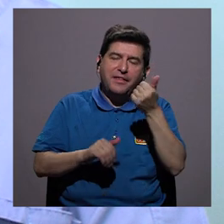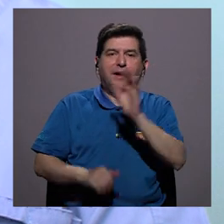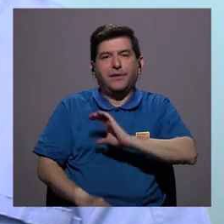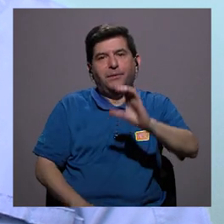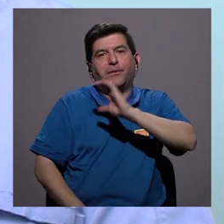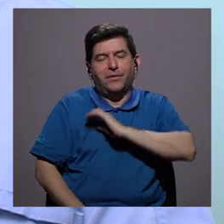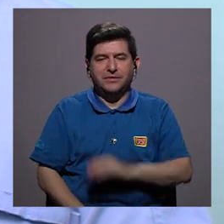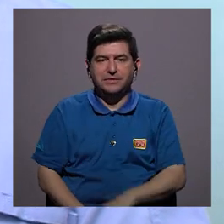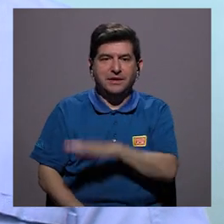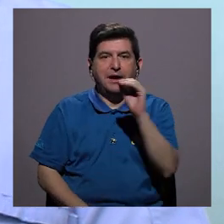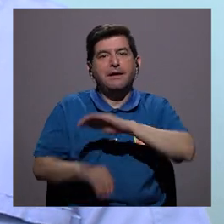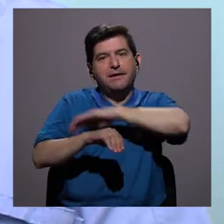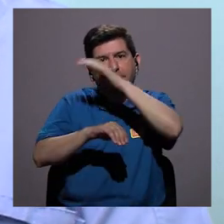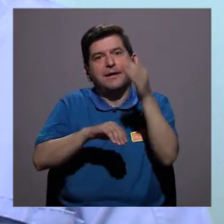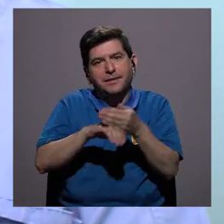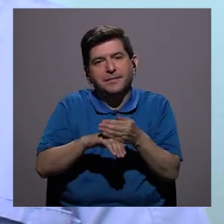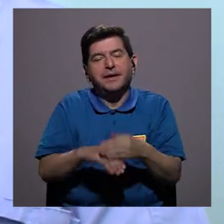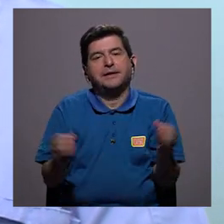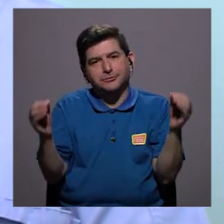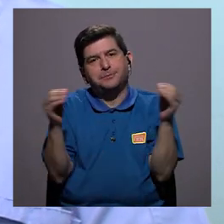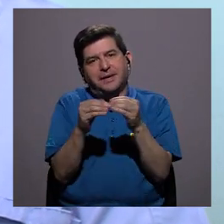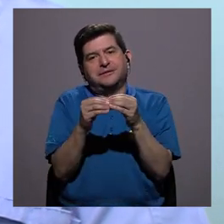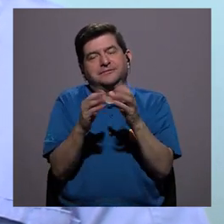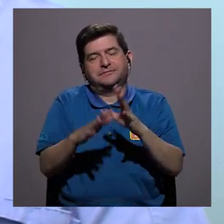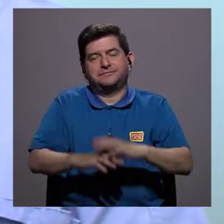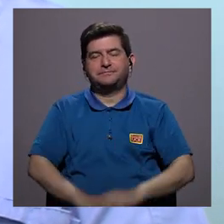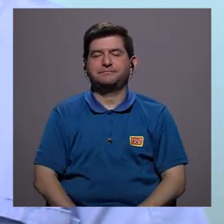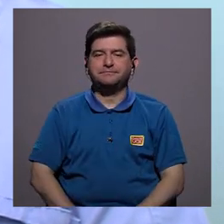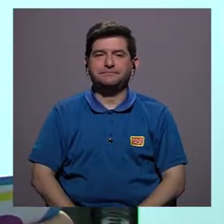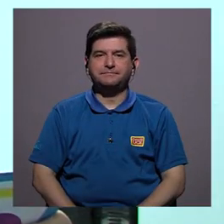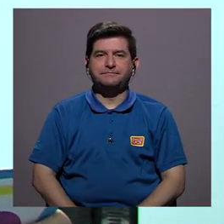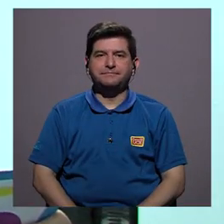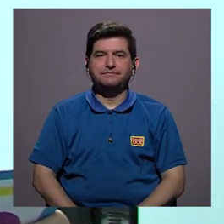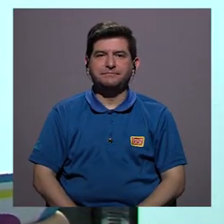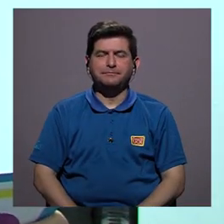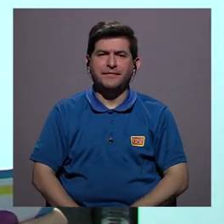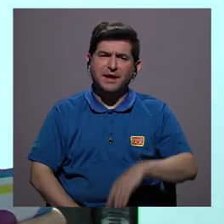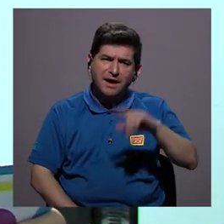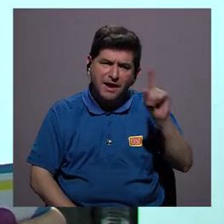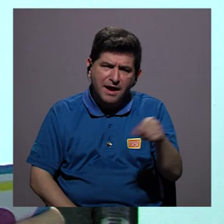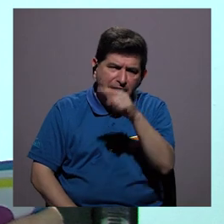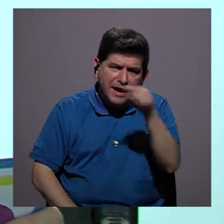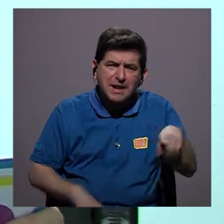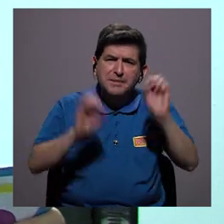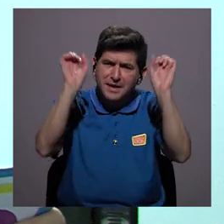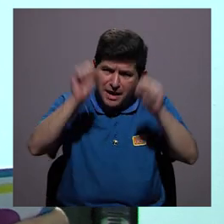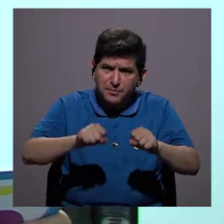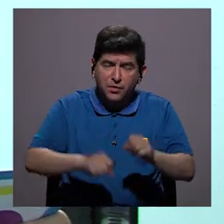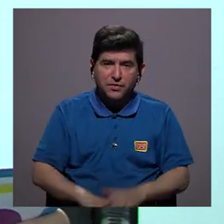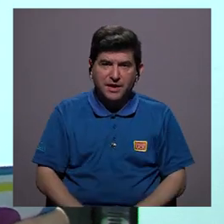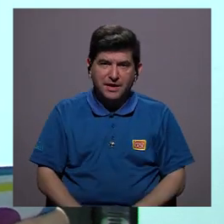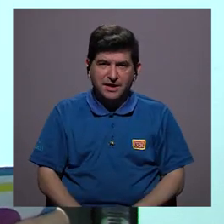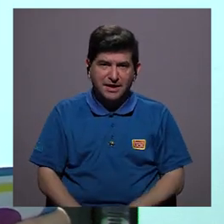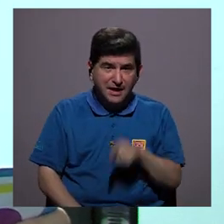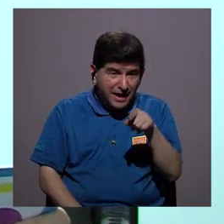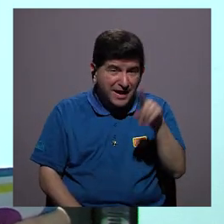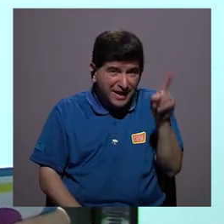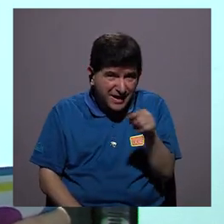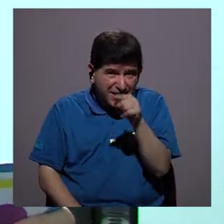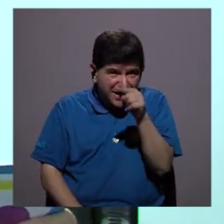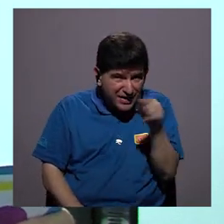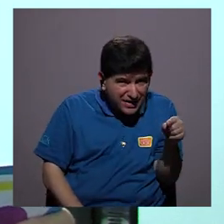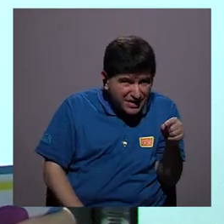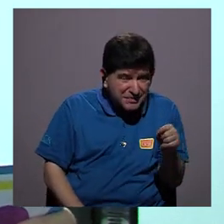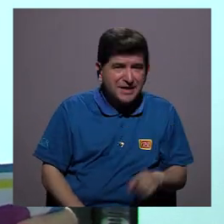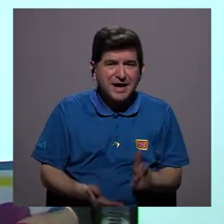encima. Y ni se diga los embarazos. ¿Y se pueden eliminar? eliminar las venas, o